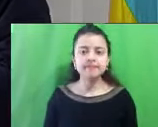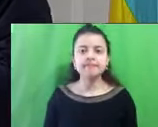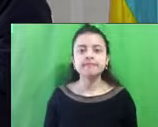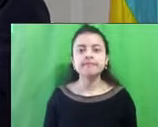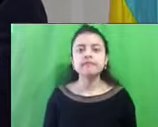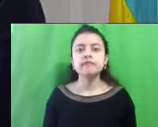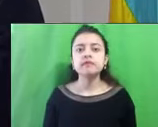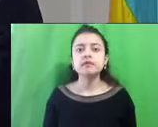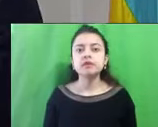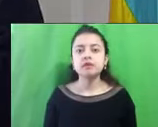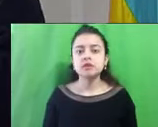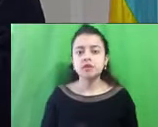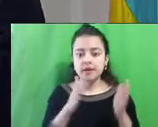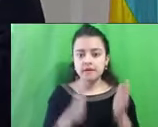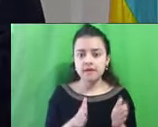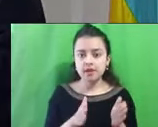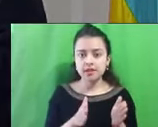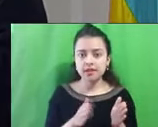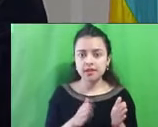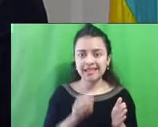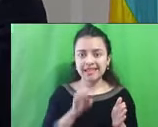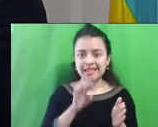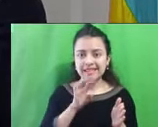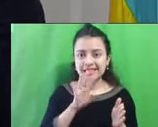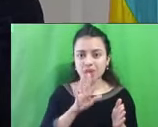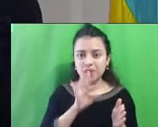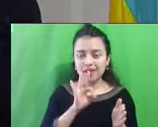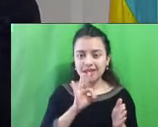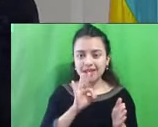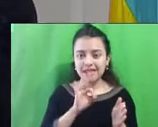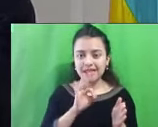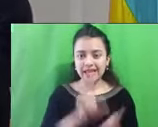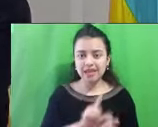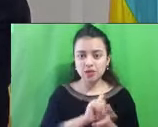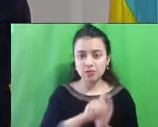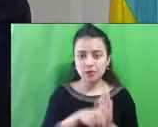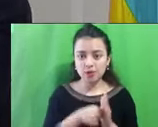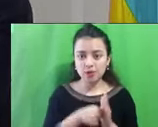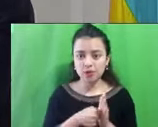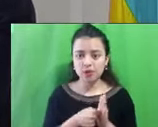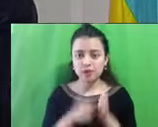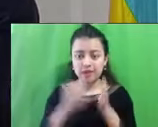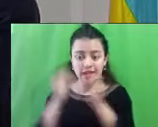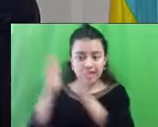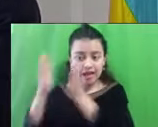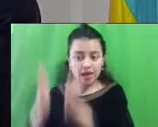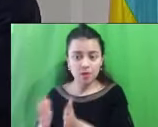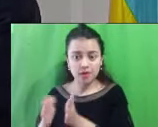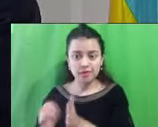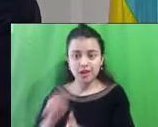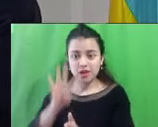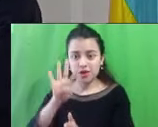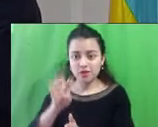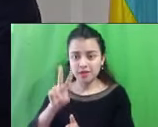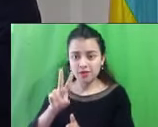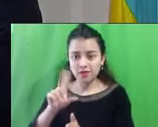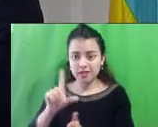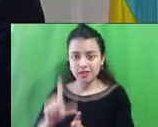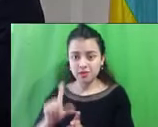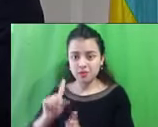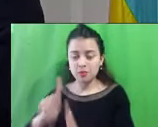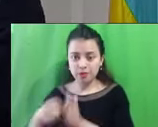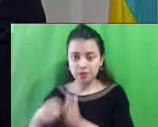va a tener un tratamiento de 53 litros por segundo y en su fase definitiva de 92 litros por segundo, que nos va a ayudar a